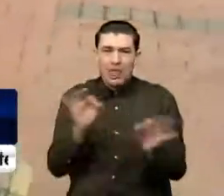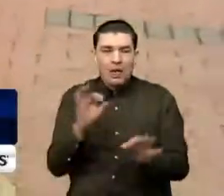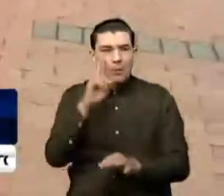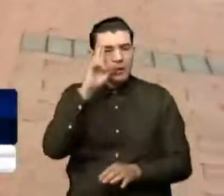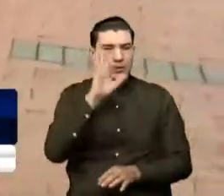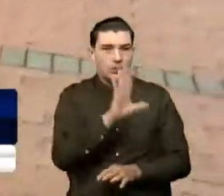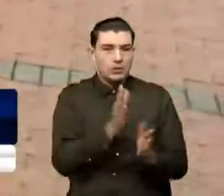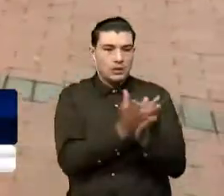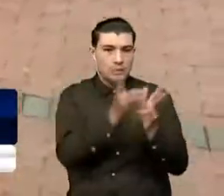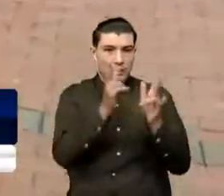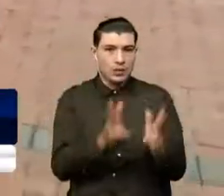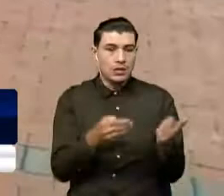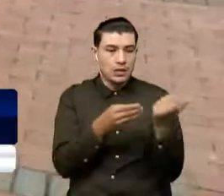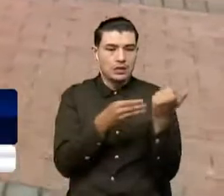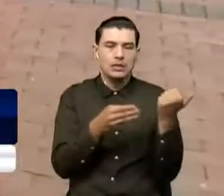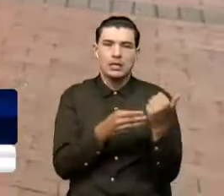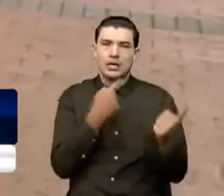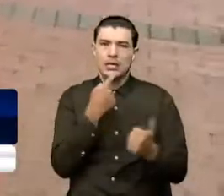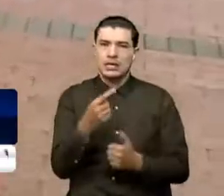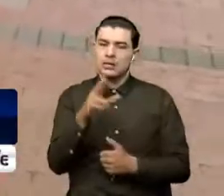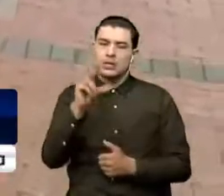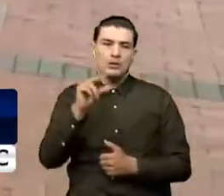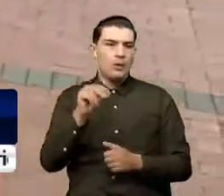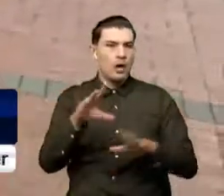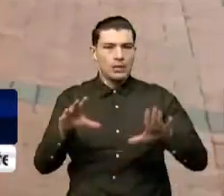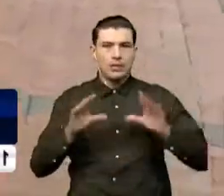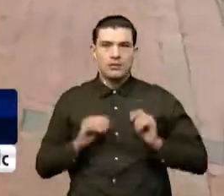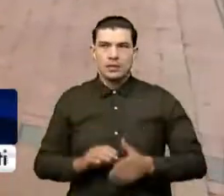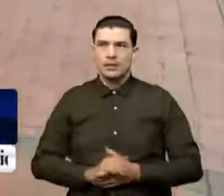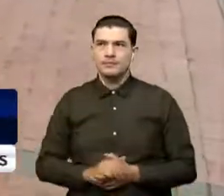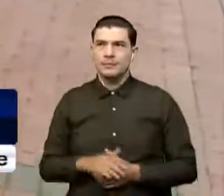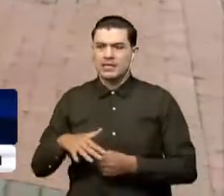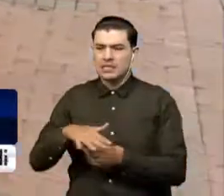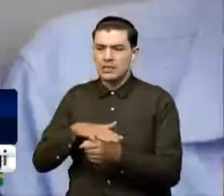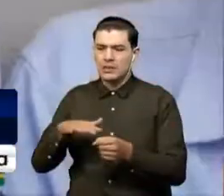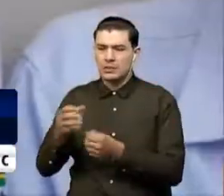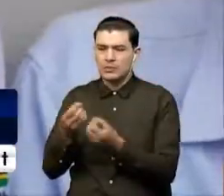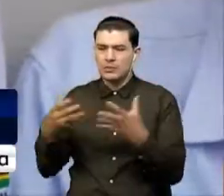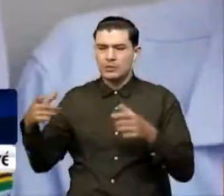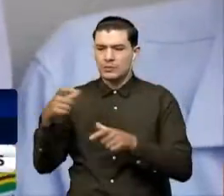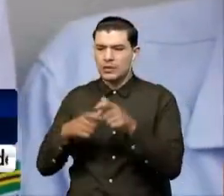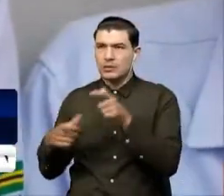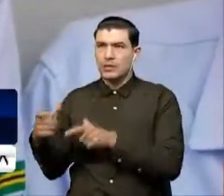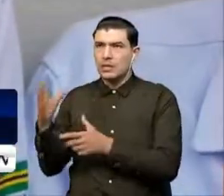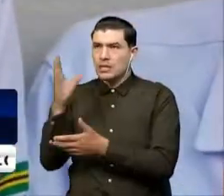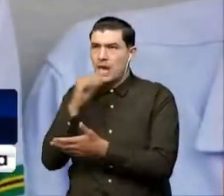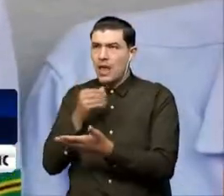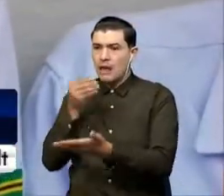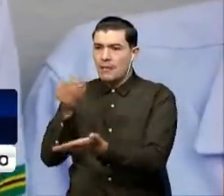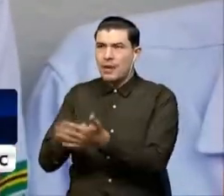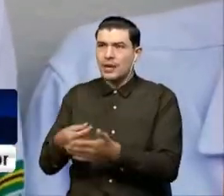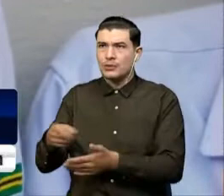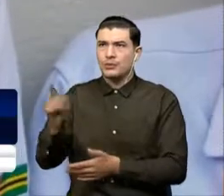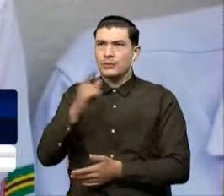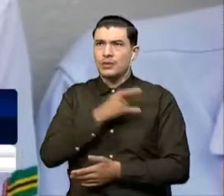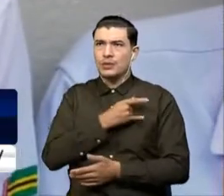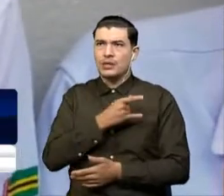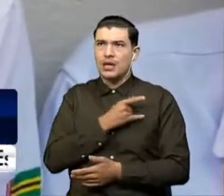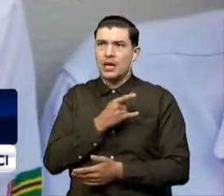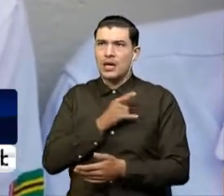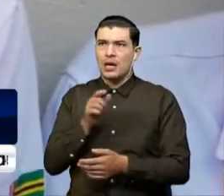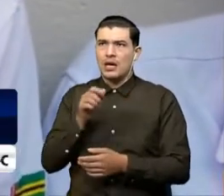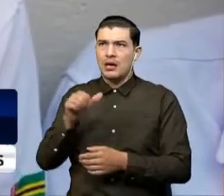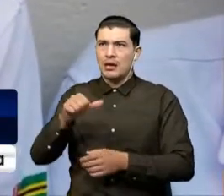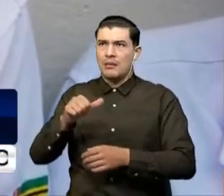manifestaron su posición frente a esta posible determinación en el hecho de que mucha gente sin para pagar la universidad y para que lo